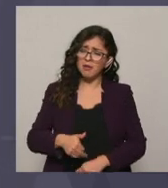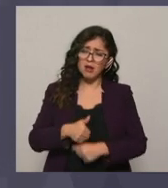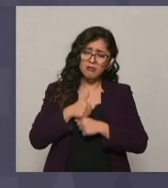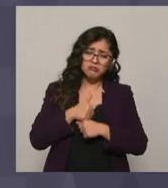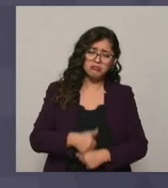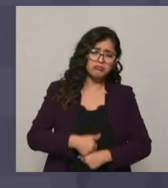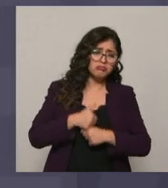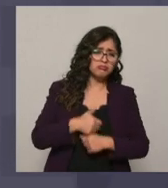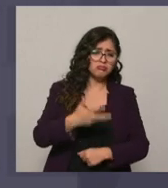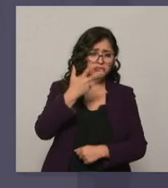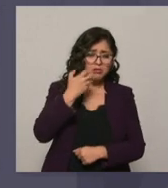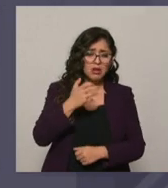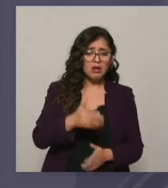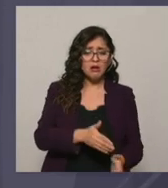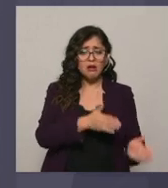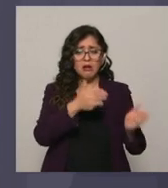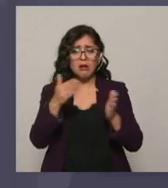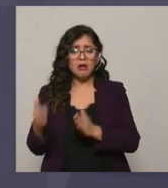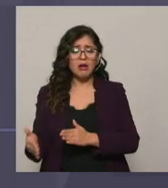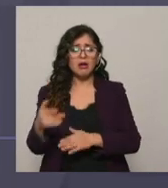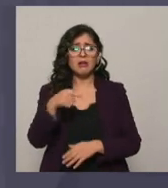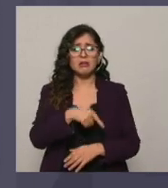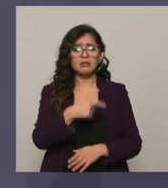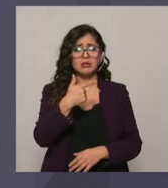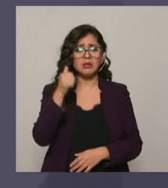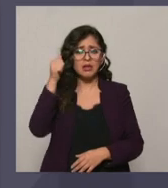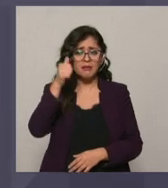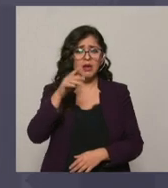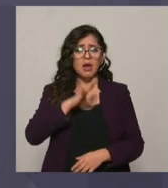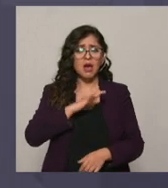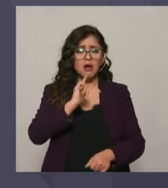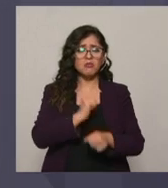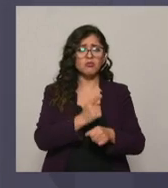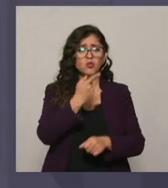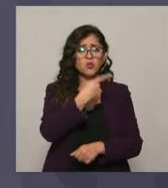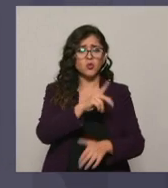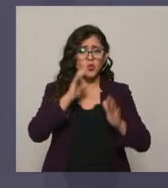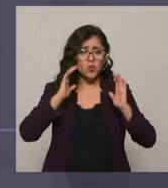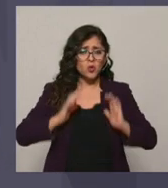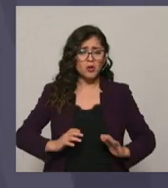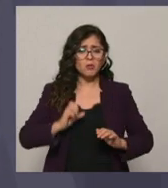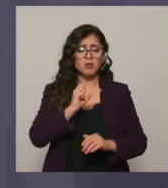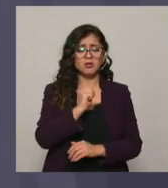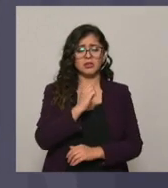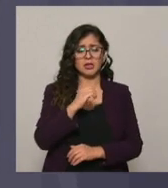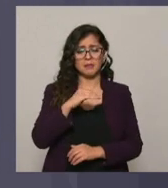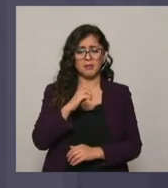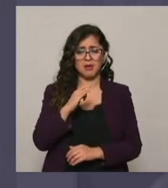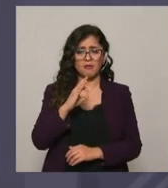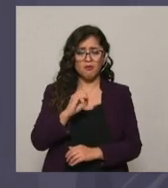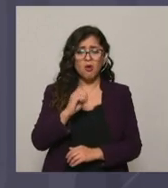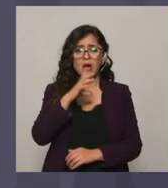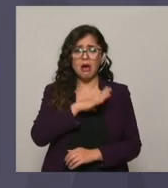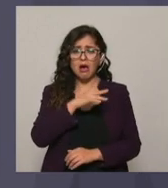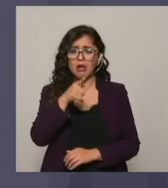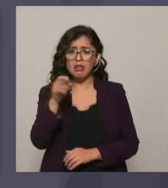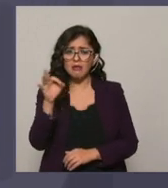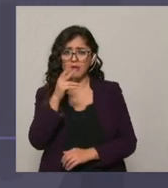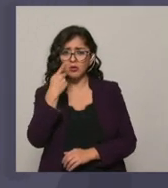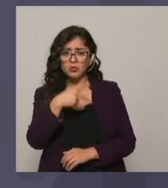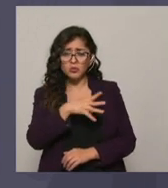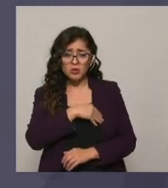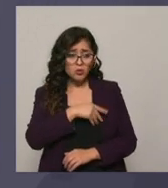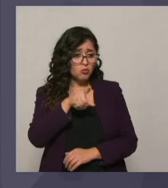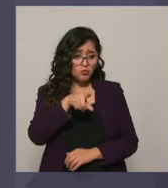notificada hasta el 27 de abril de que hay un cuerpo en el CEMEFO y de que a lo mejor es su hija. y bueno, venga a verla porque se va a ir a la